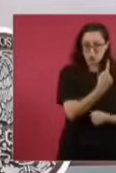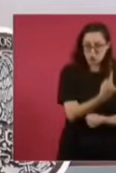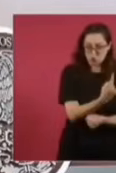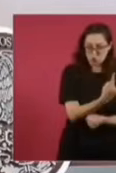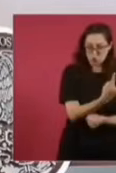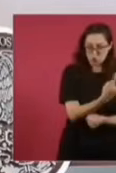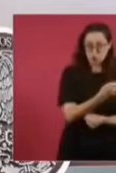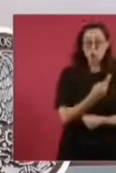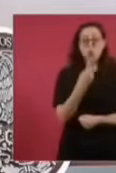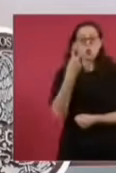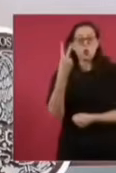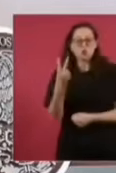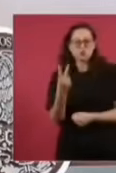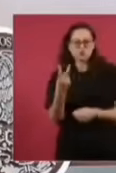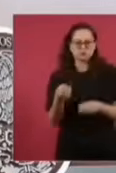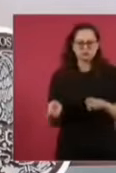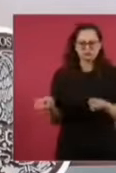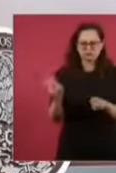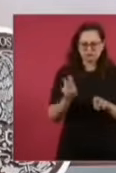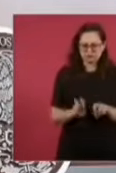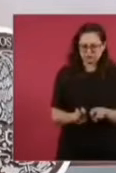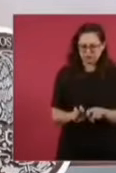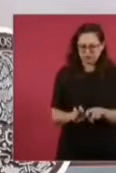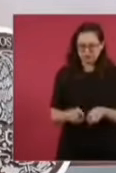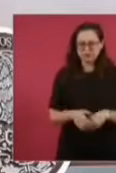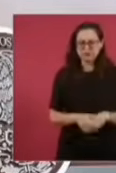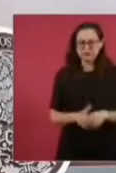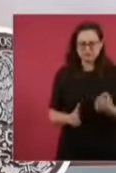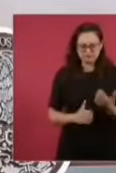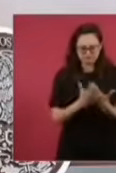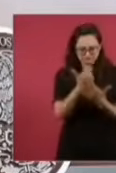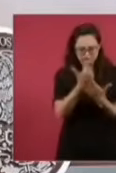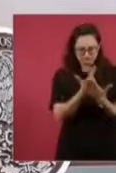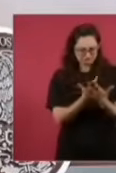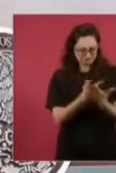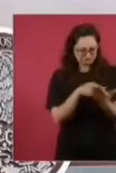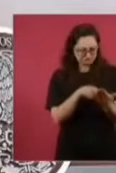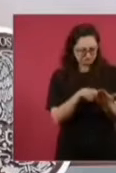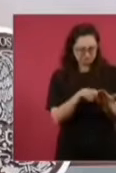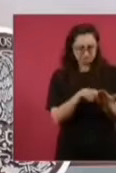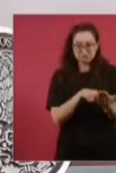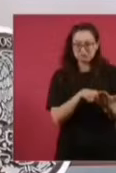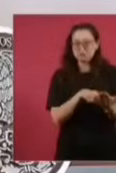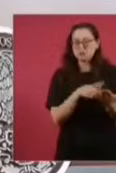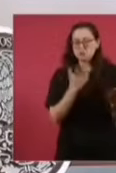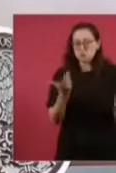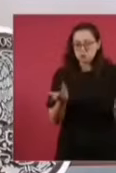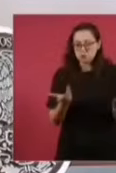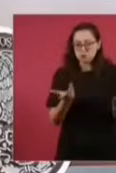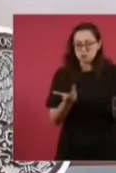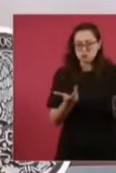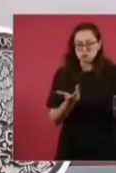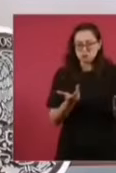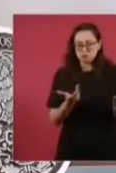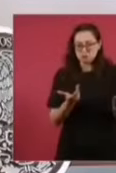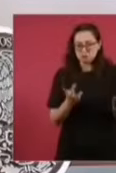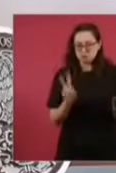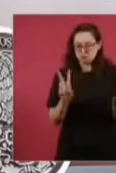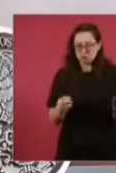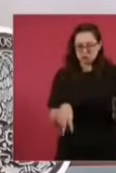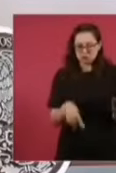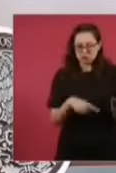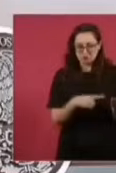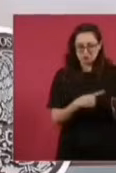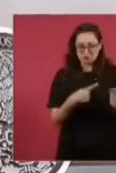aquí decir que en la lista de pasajeros electrónico solamente se encontró